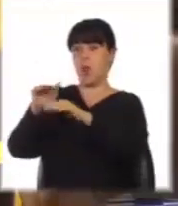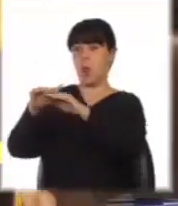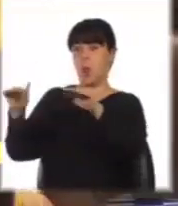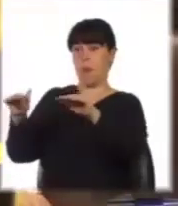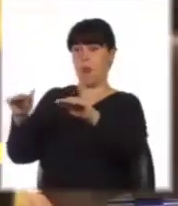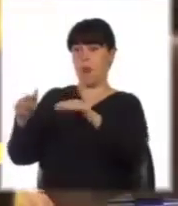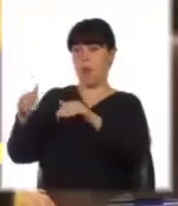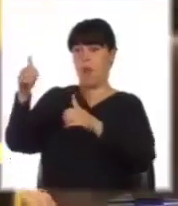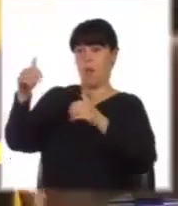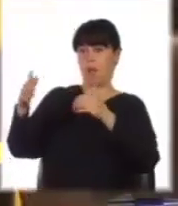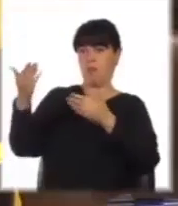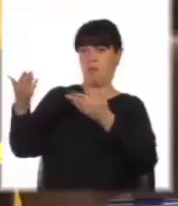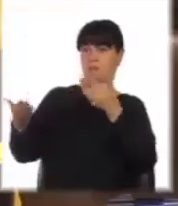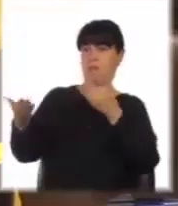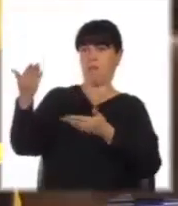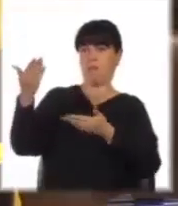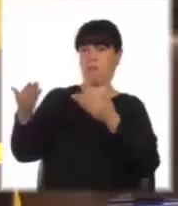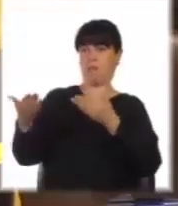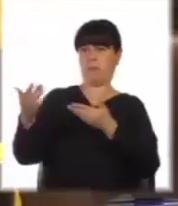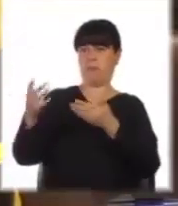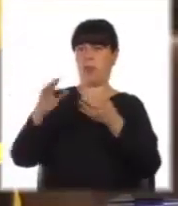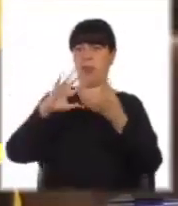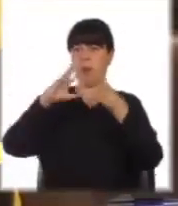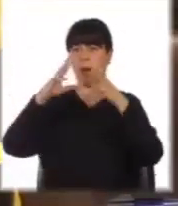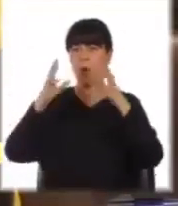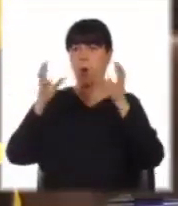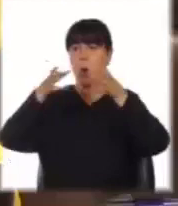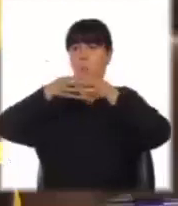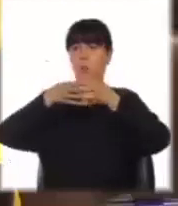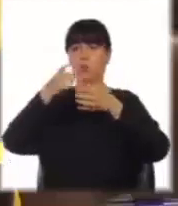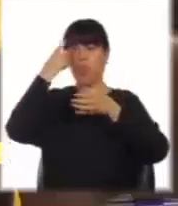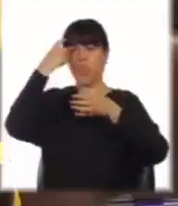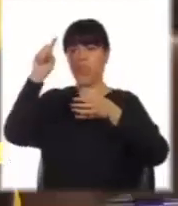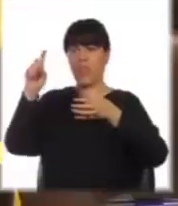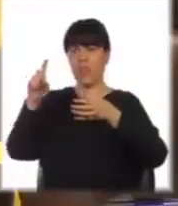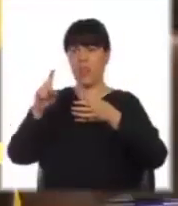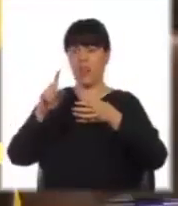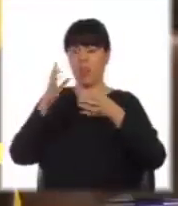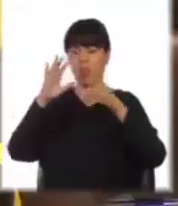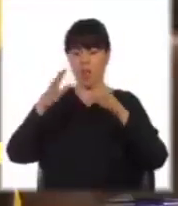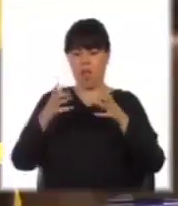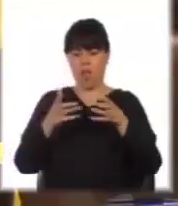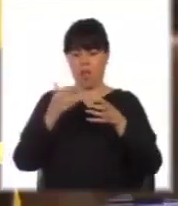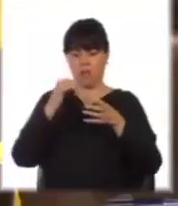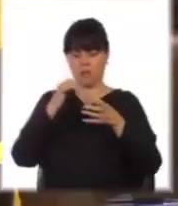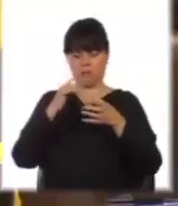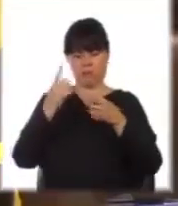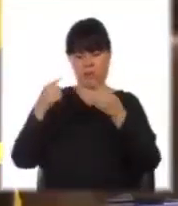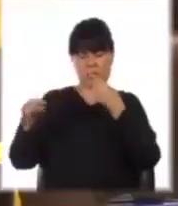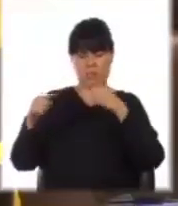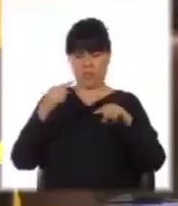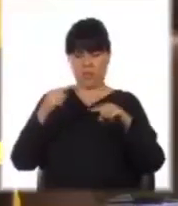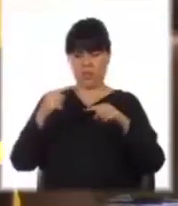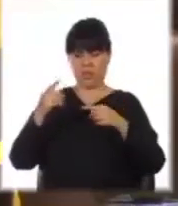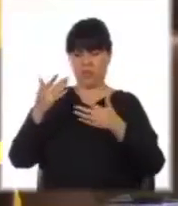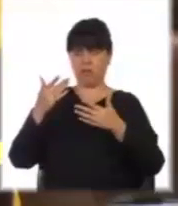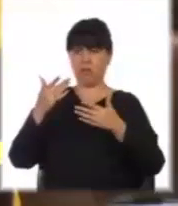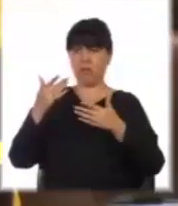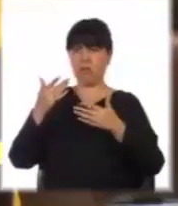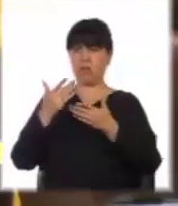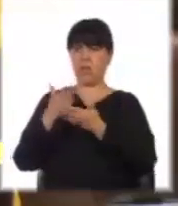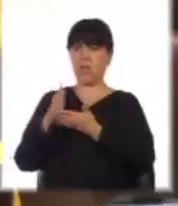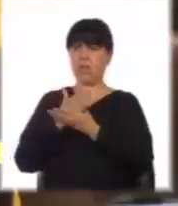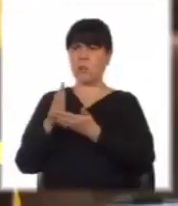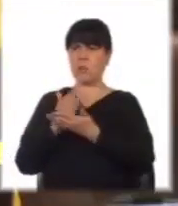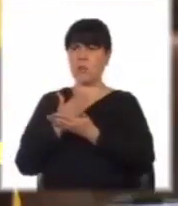empezamos a ver ese paradigma de lo normal y de lo anormal como una cuestión dicotómica que discrimina y que sin